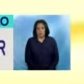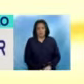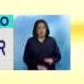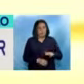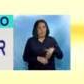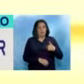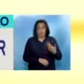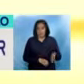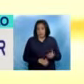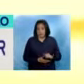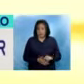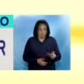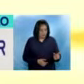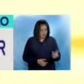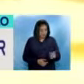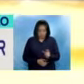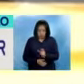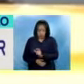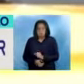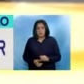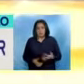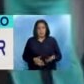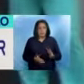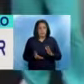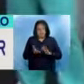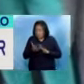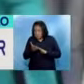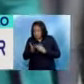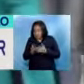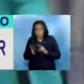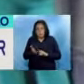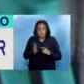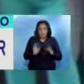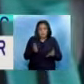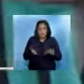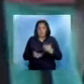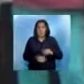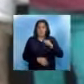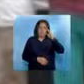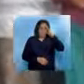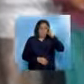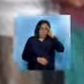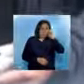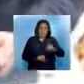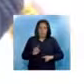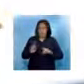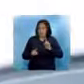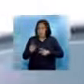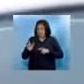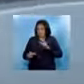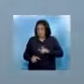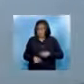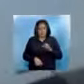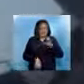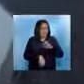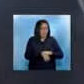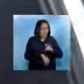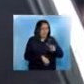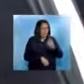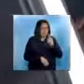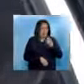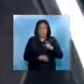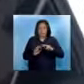Luego de recopilar los casquillos de bala, posibles huellas dactilares y otras evidencias, la policía intervino a algunos sospechosos por la zona como parte